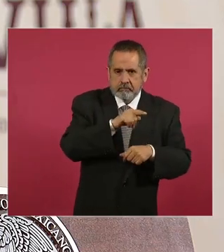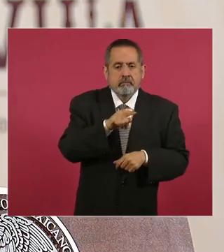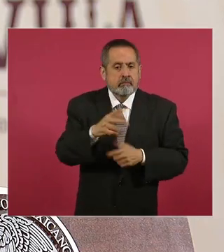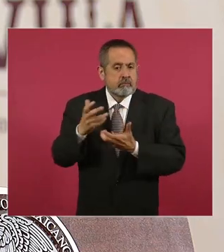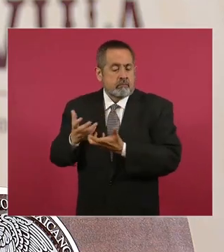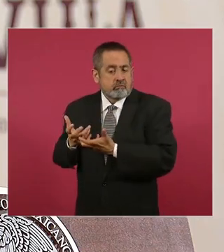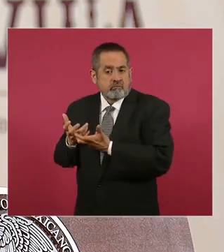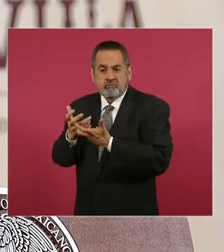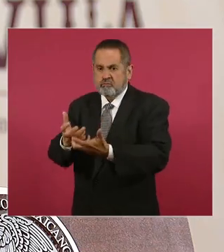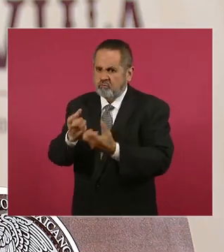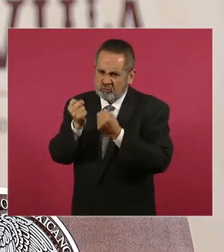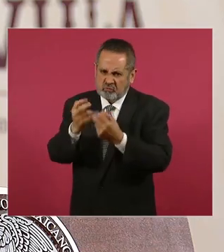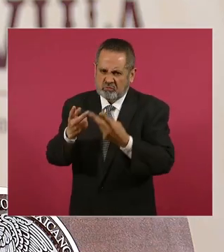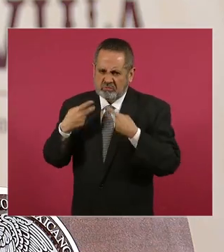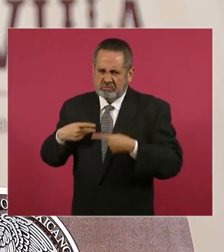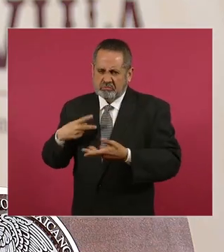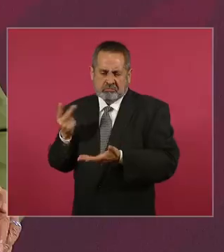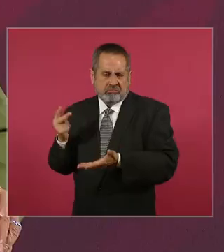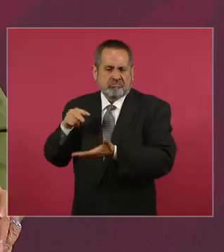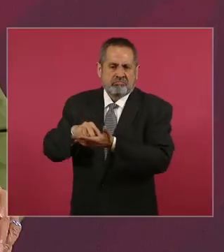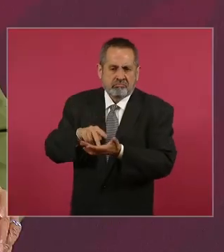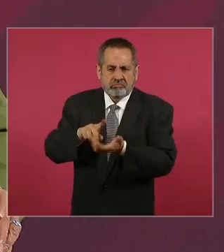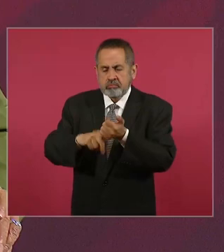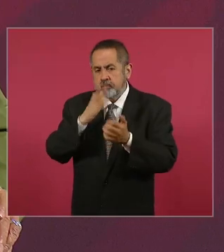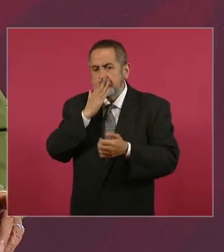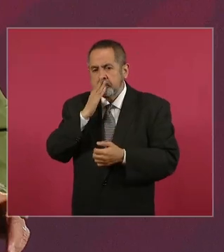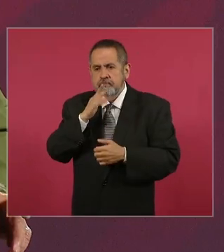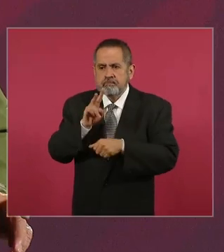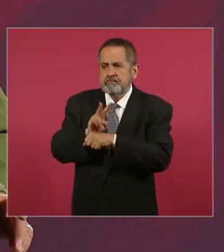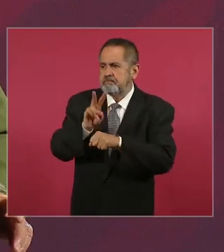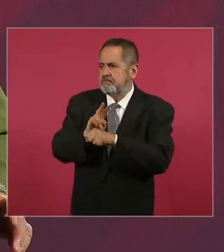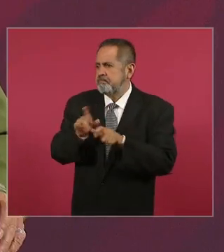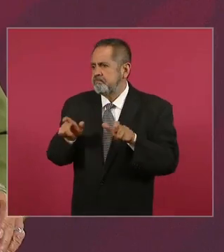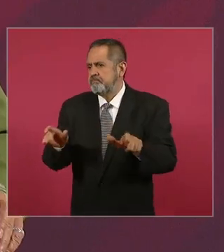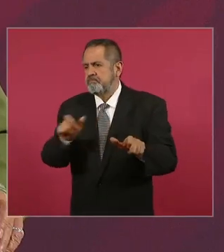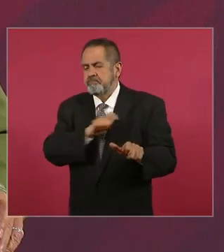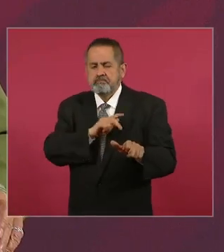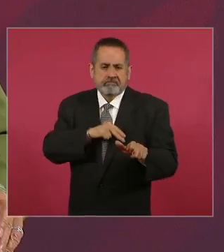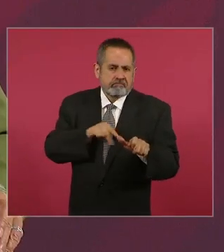en Sonora participando, cubriendo las carreteras,